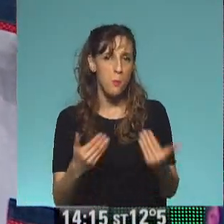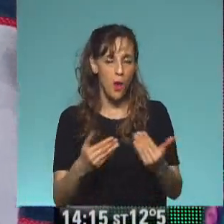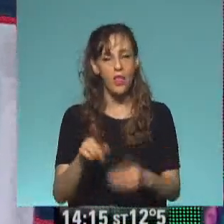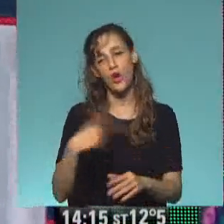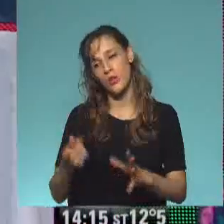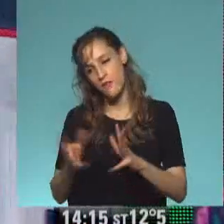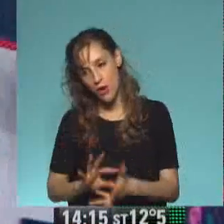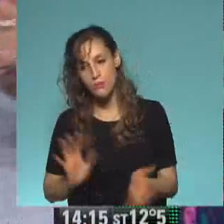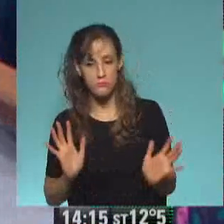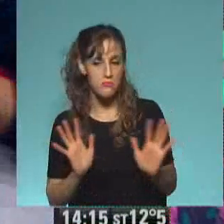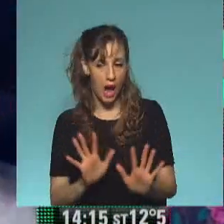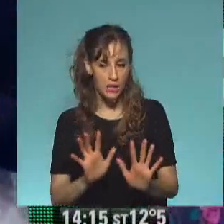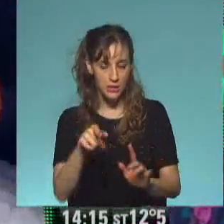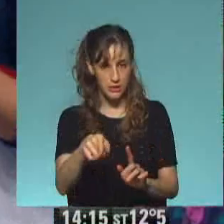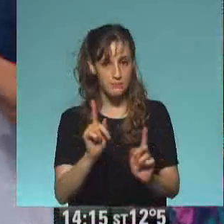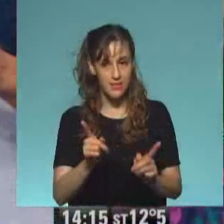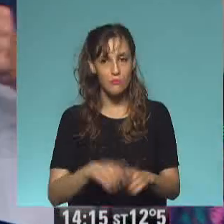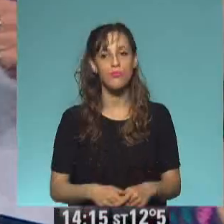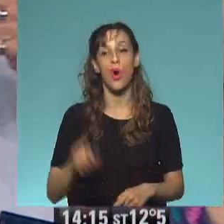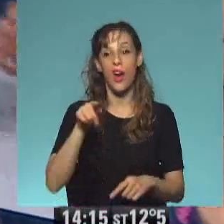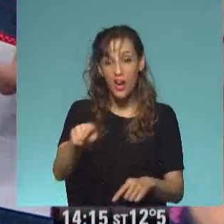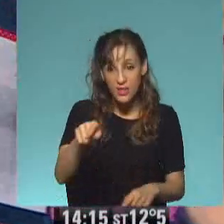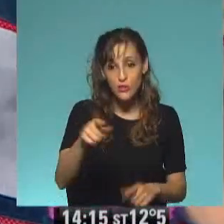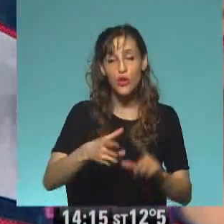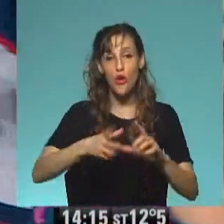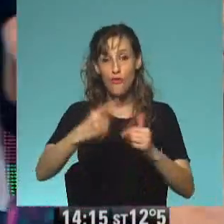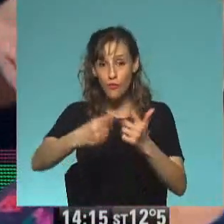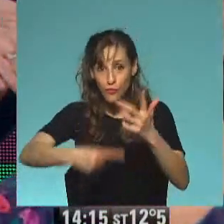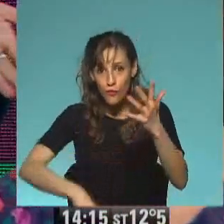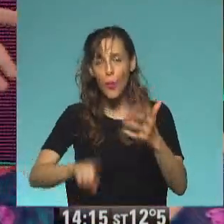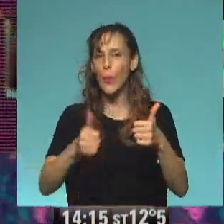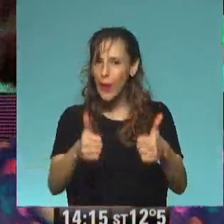así también. ¿Todas estas formas están bien o